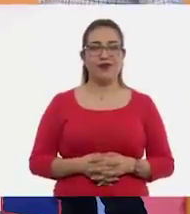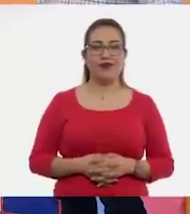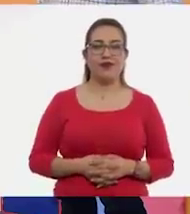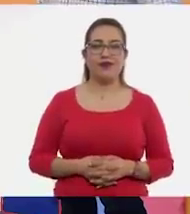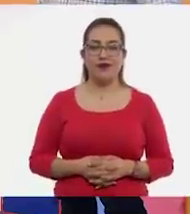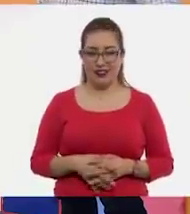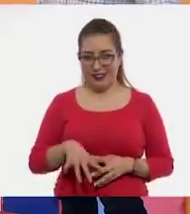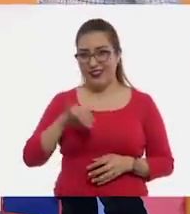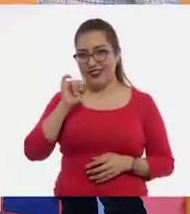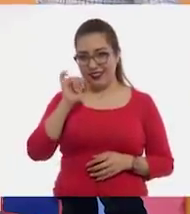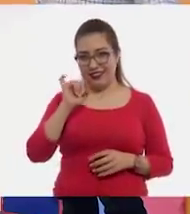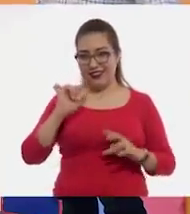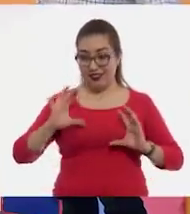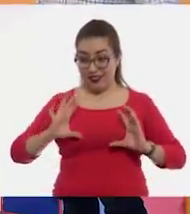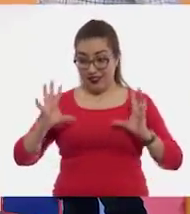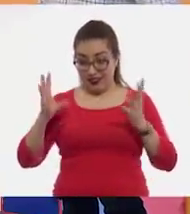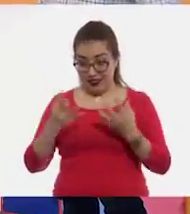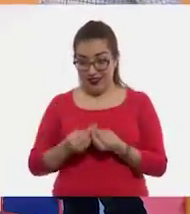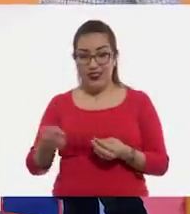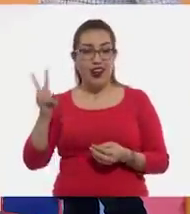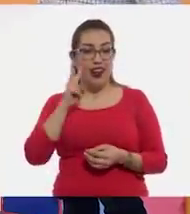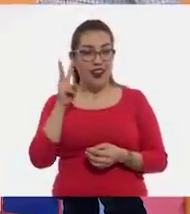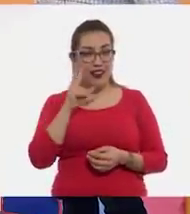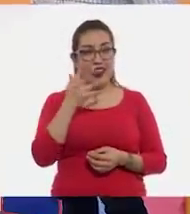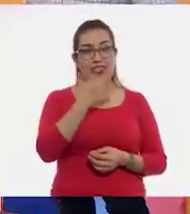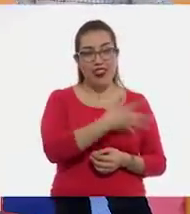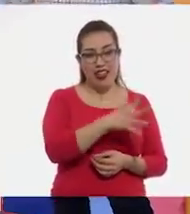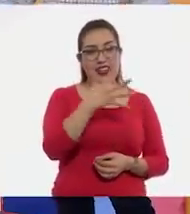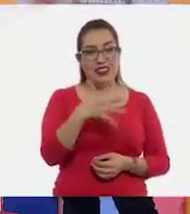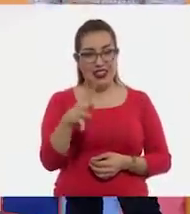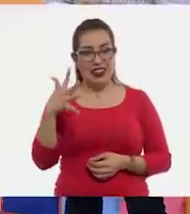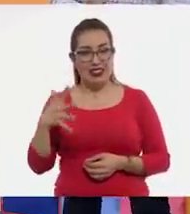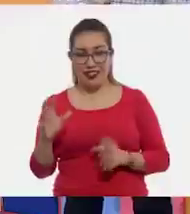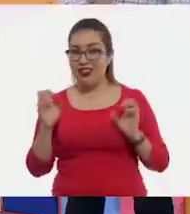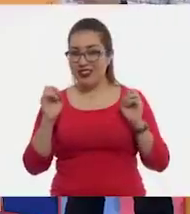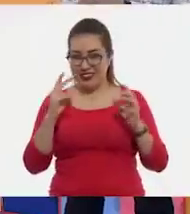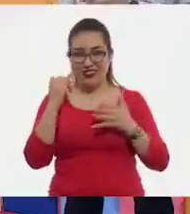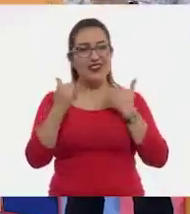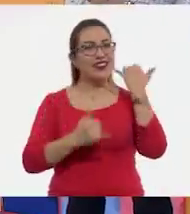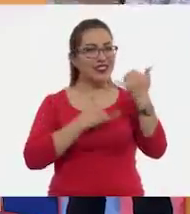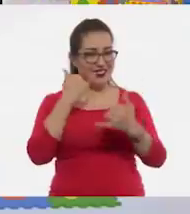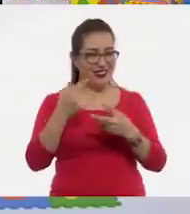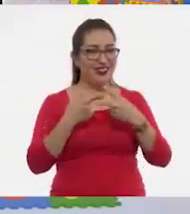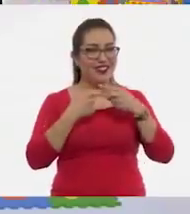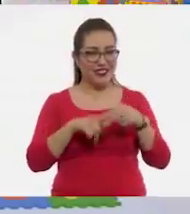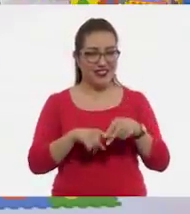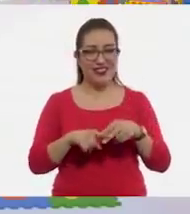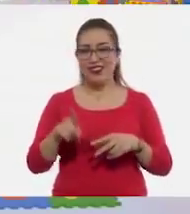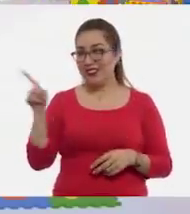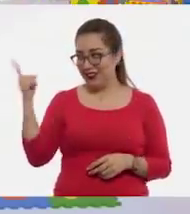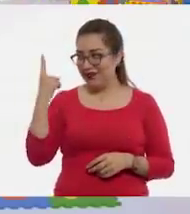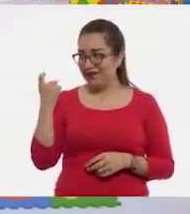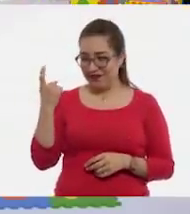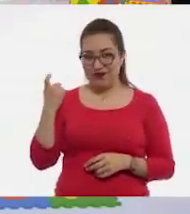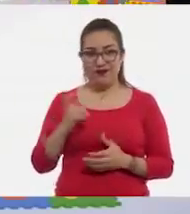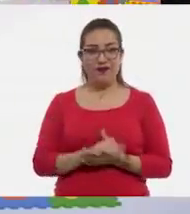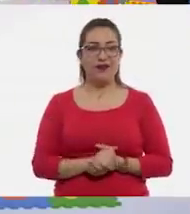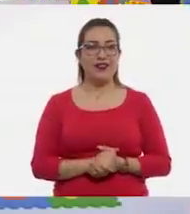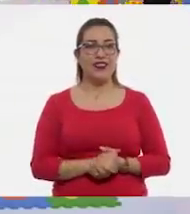construyendo series de 10 en 10. Muy bien. ¿Qué te parece si jugamos? Adelante entonces, vamos a comenzar. Tú tira primero. ¿Yo tiro? Ok.